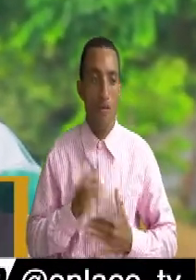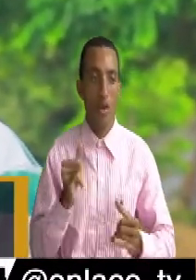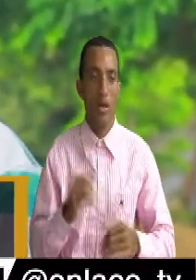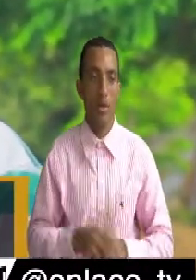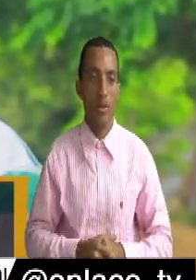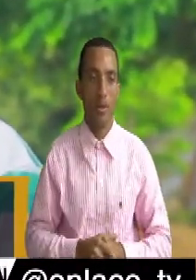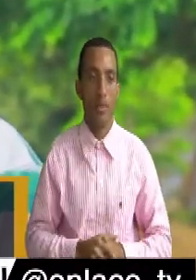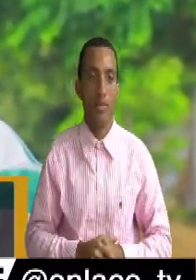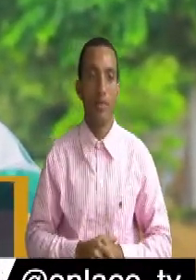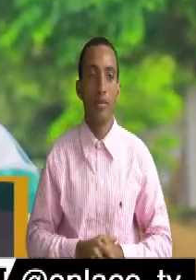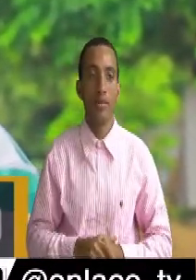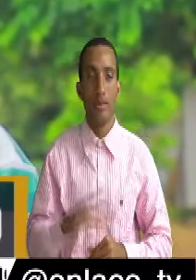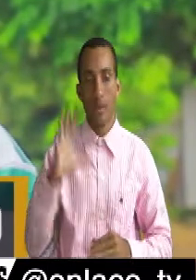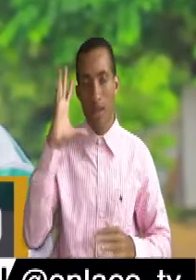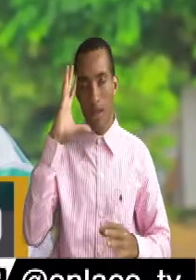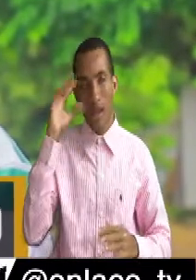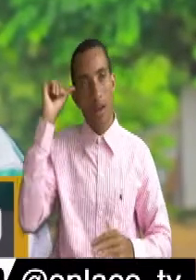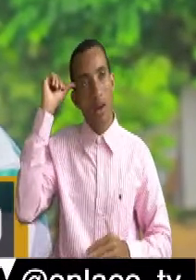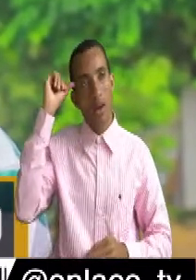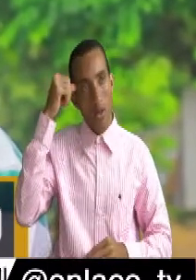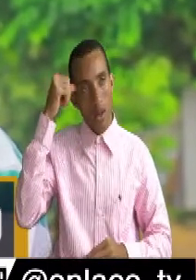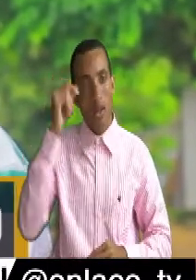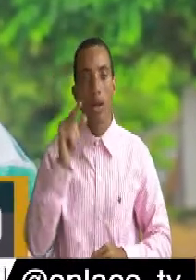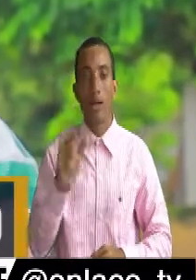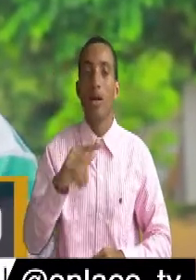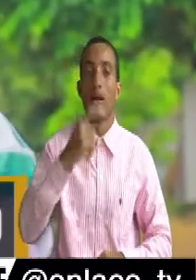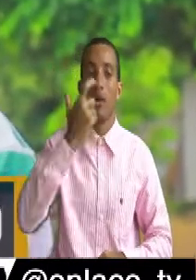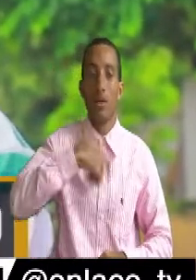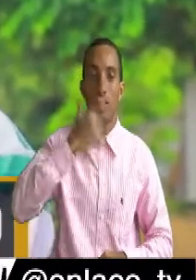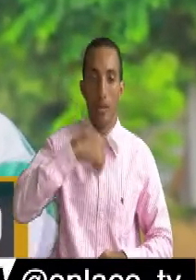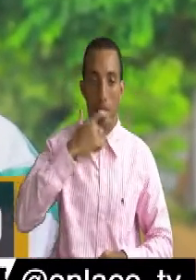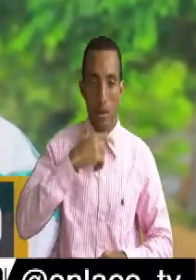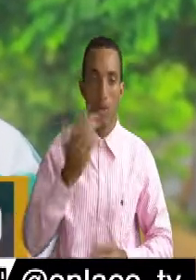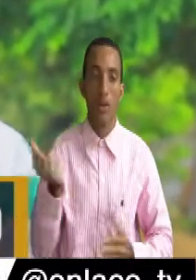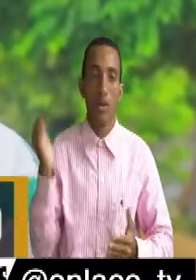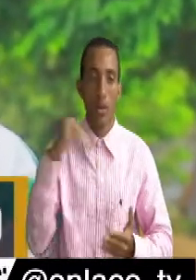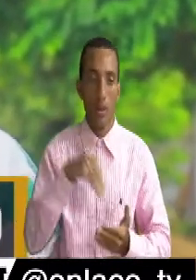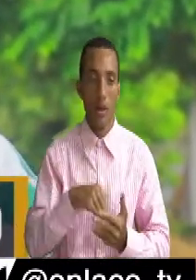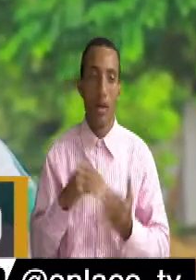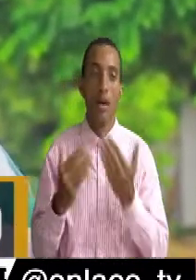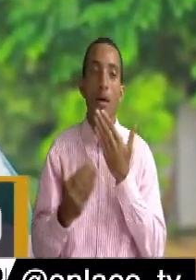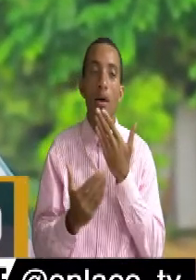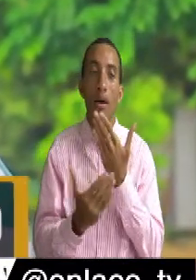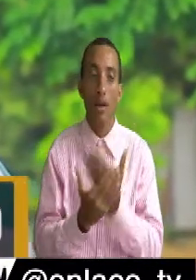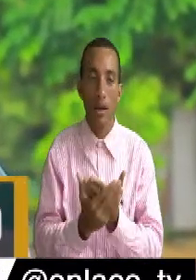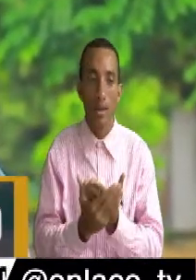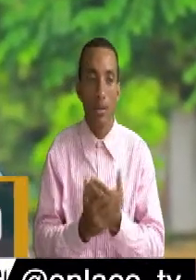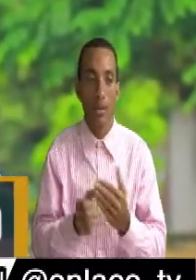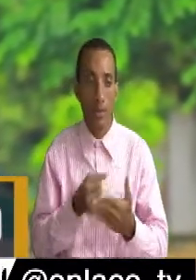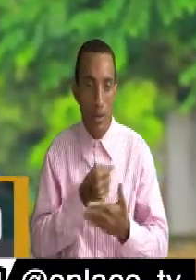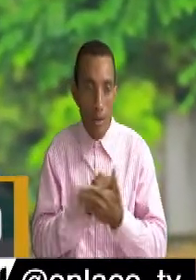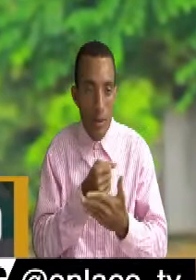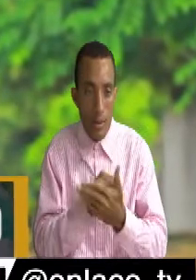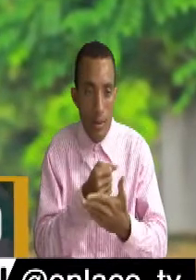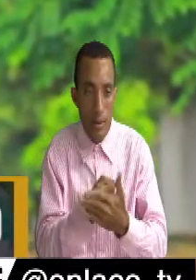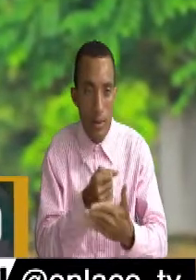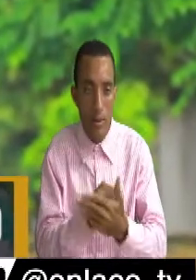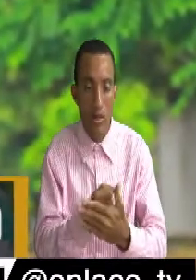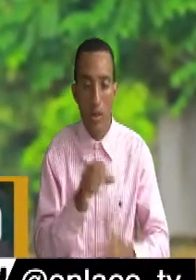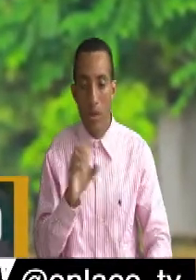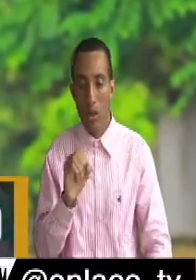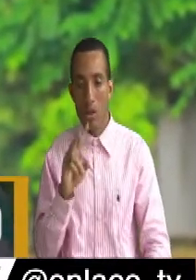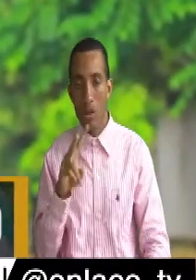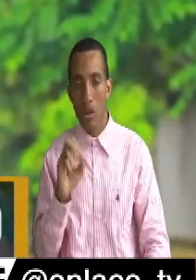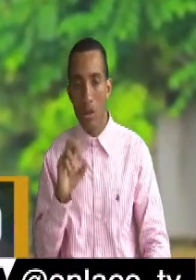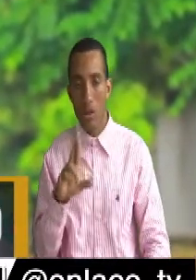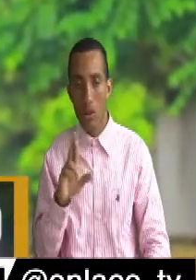de que se hayan acordado nuevamente de San Rafael de Chucurí. Tenemos que agradecerle inmensamente la gestión que está haciendo Ober Torres, nuestro